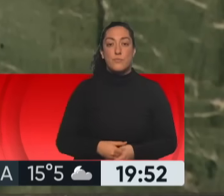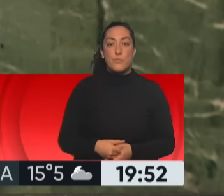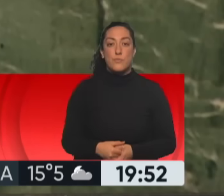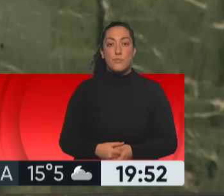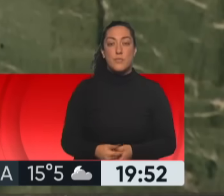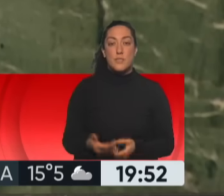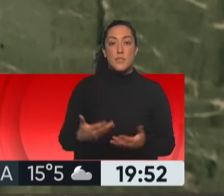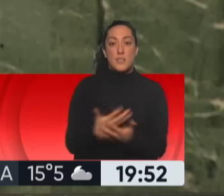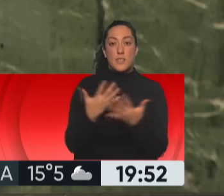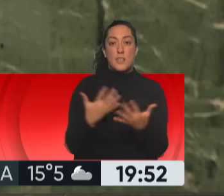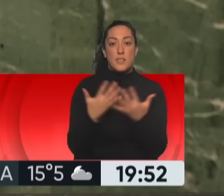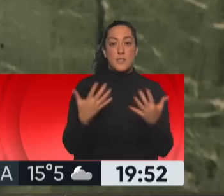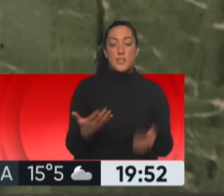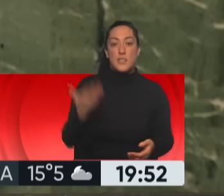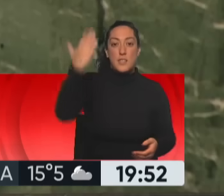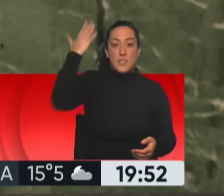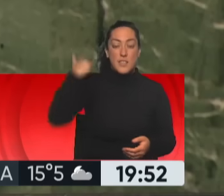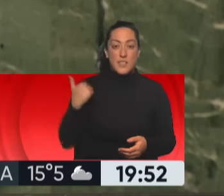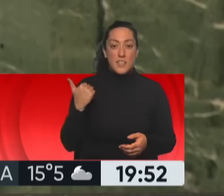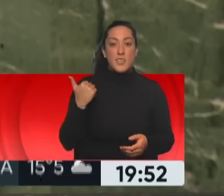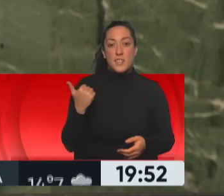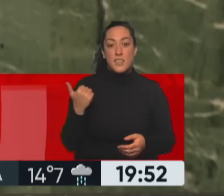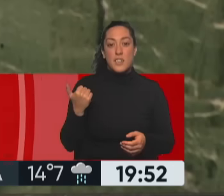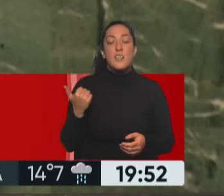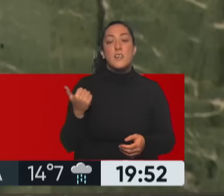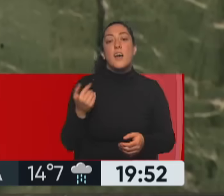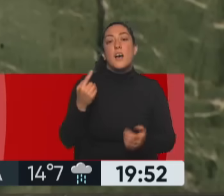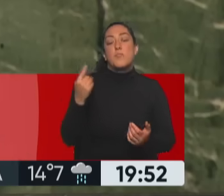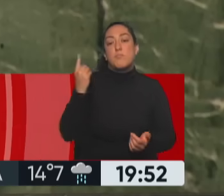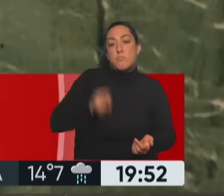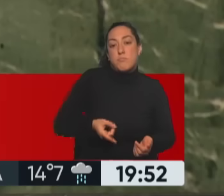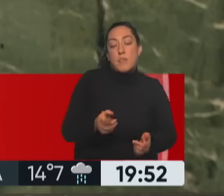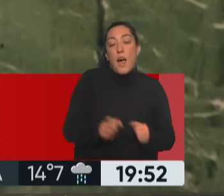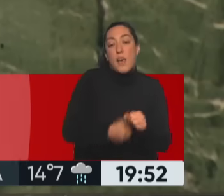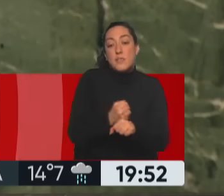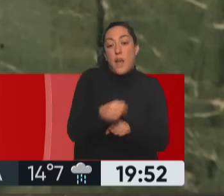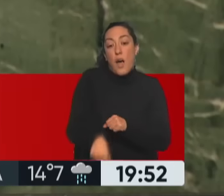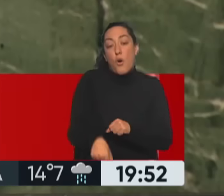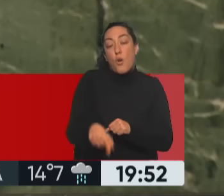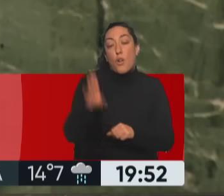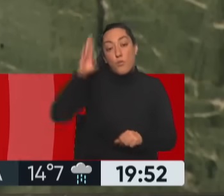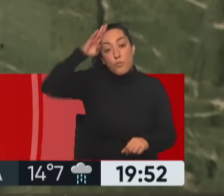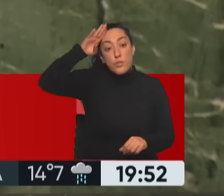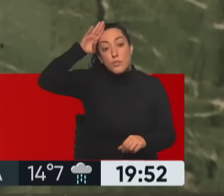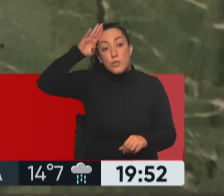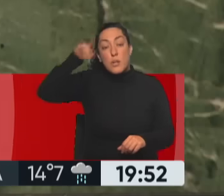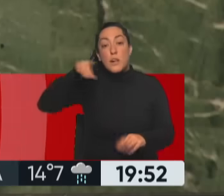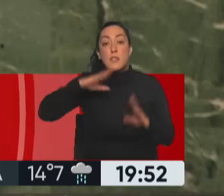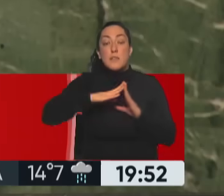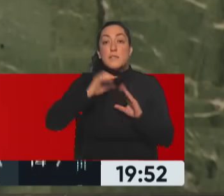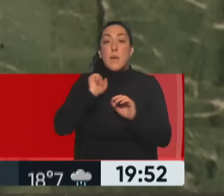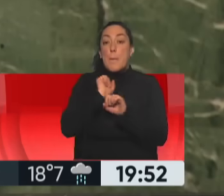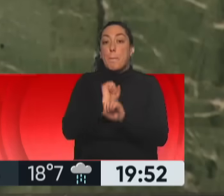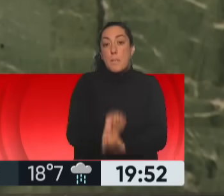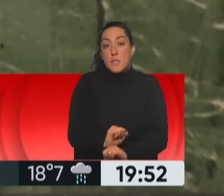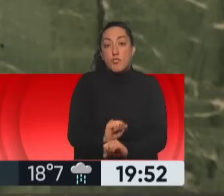días hablábamos justamente de la prisión o de esta orden. Hasta el momento lo que tenía Bolsonaro era que cumplir con la prisión domiciliaria en lo que